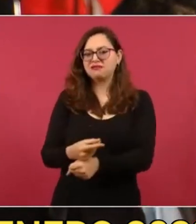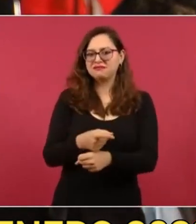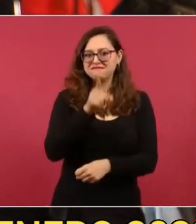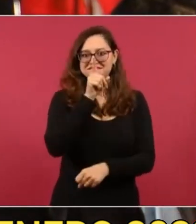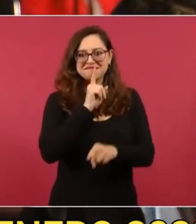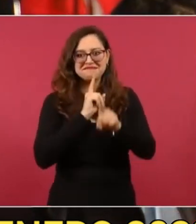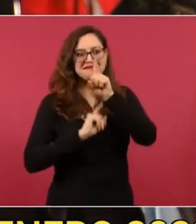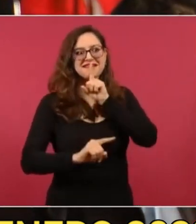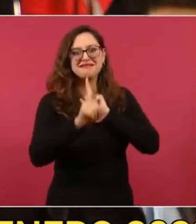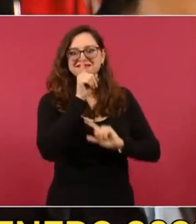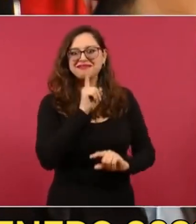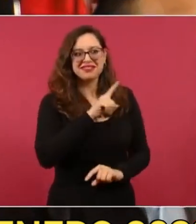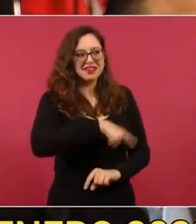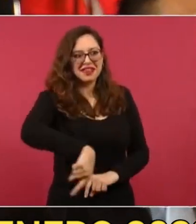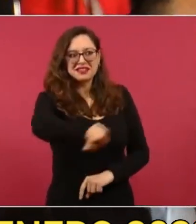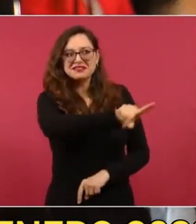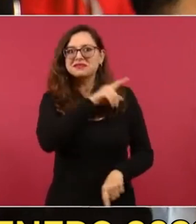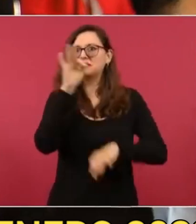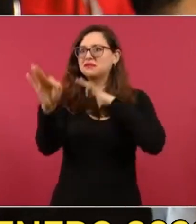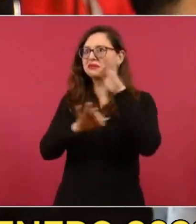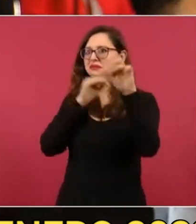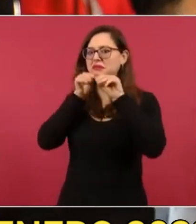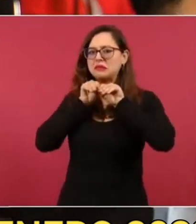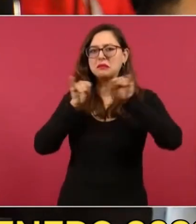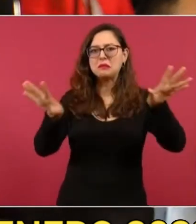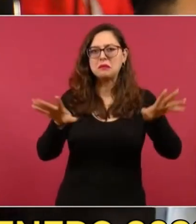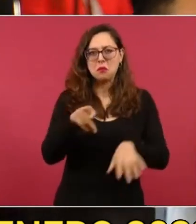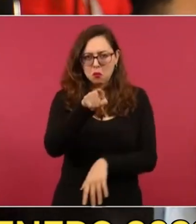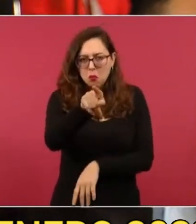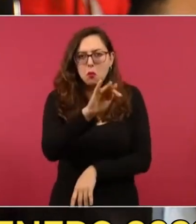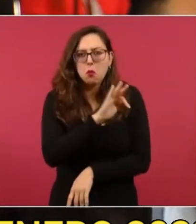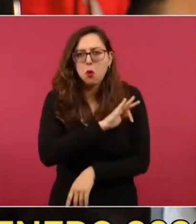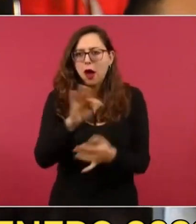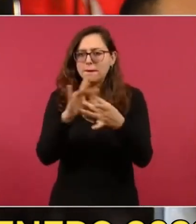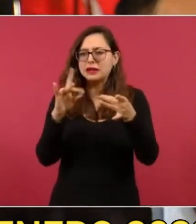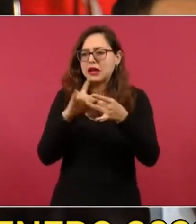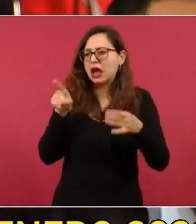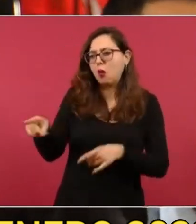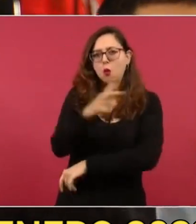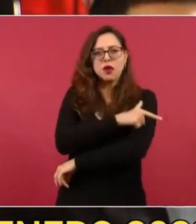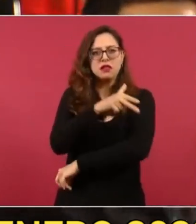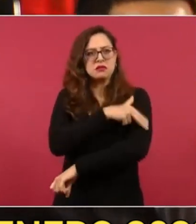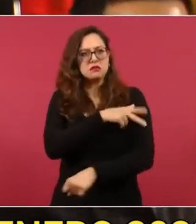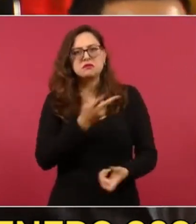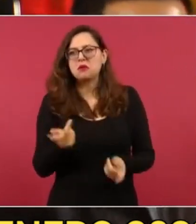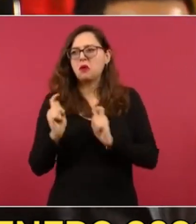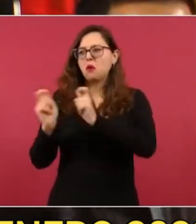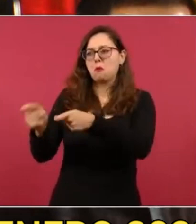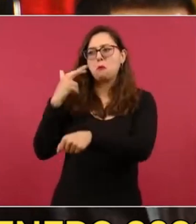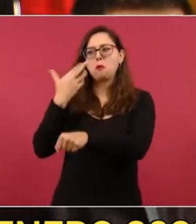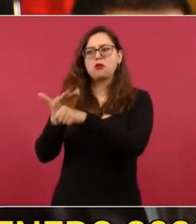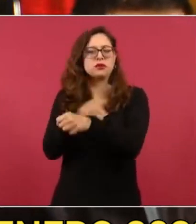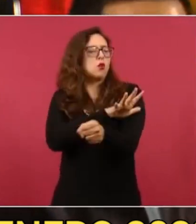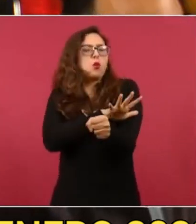quisiera, presidente, en este mismo tema, si pudiera aclarar específicamente cuál va a ser las tareas